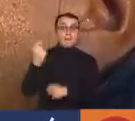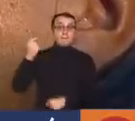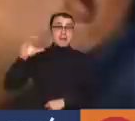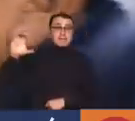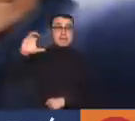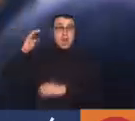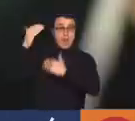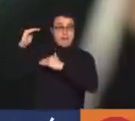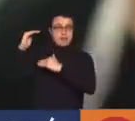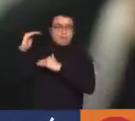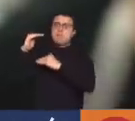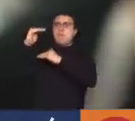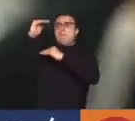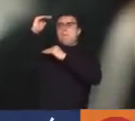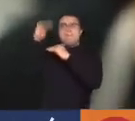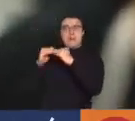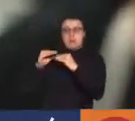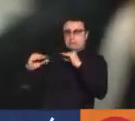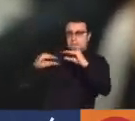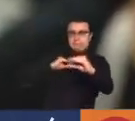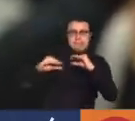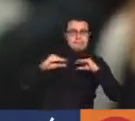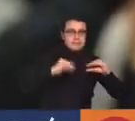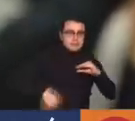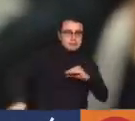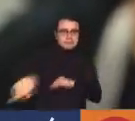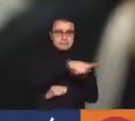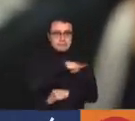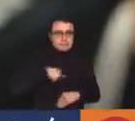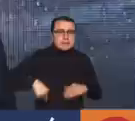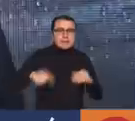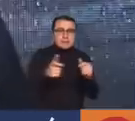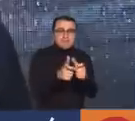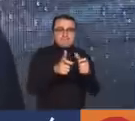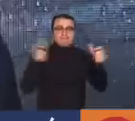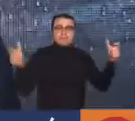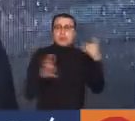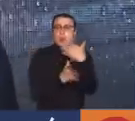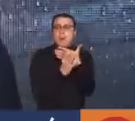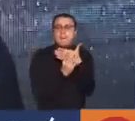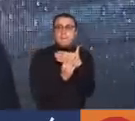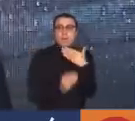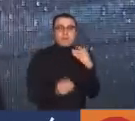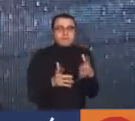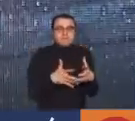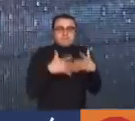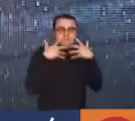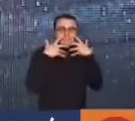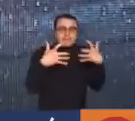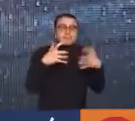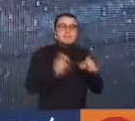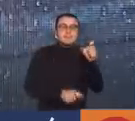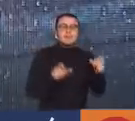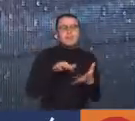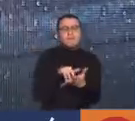mínimo, y ahí es donde se concentra la mayor parte de la pobreza, de la población vulnerable,